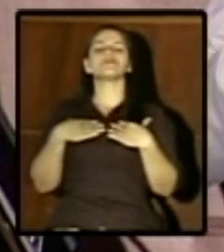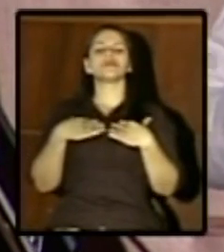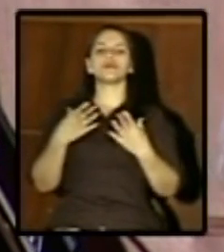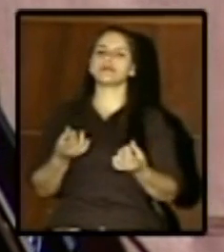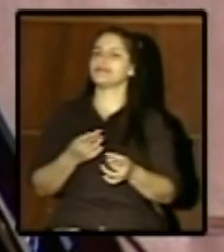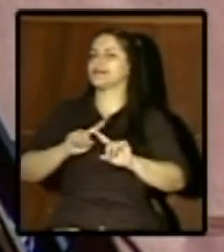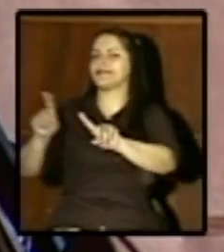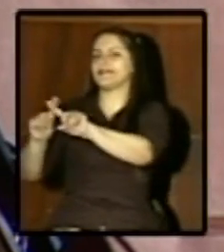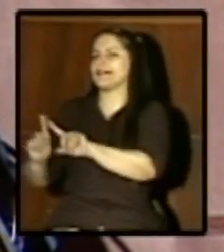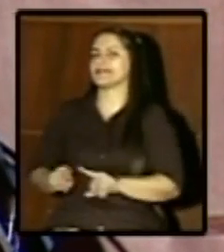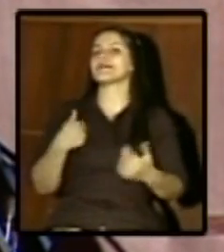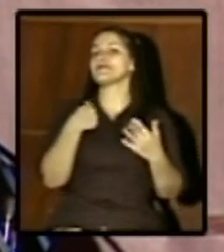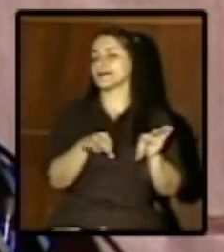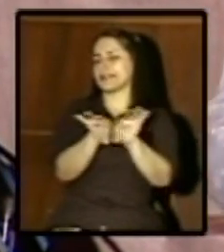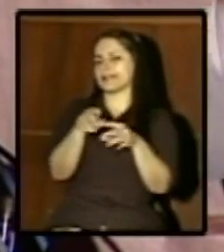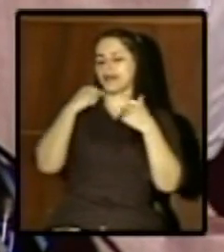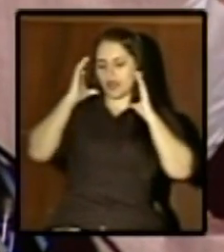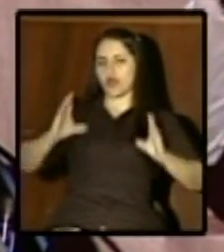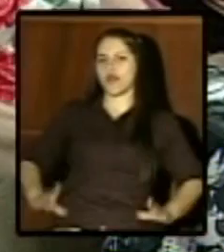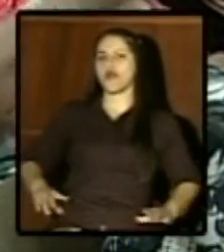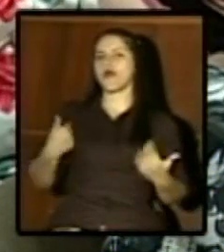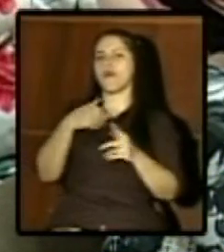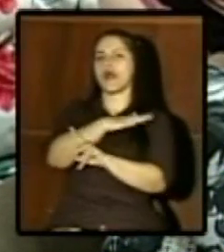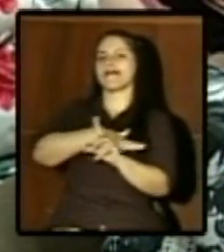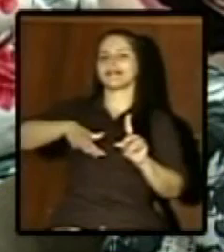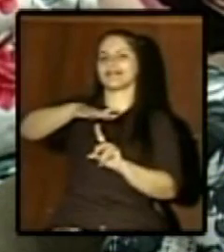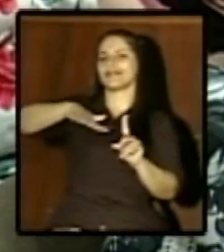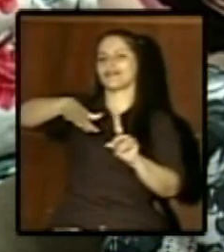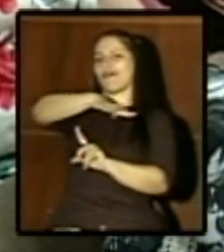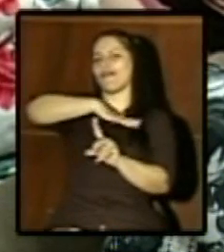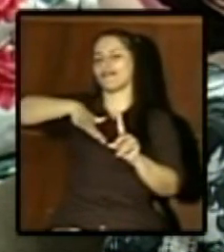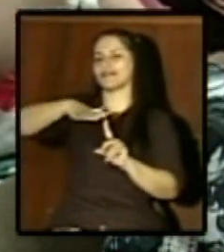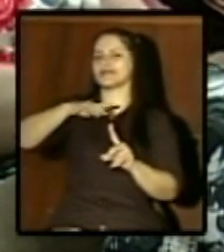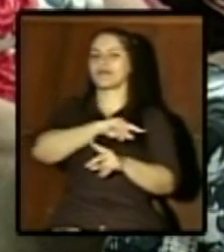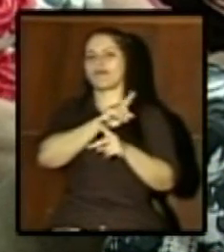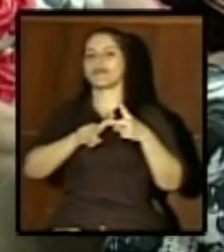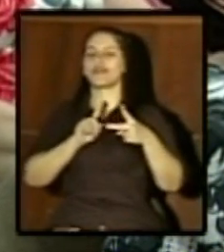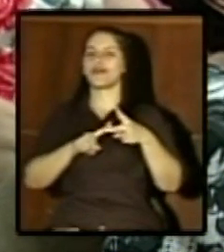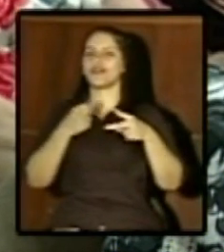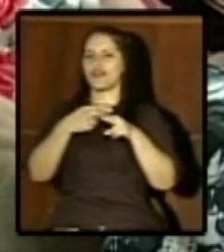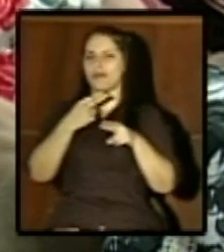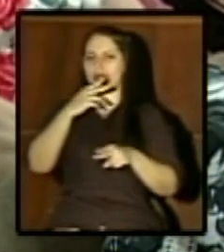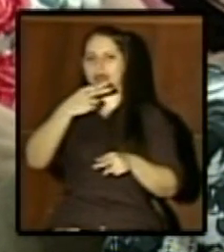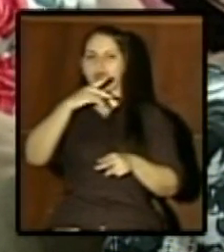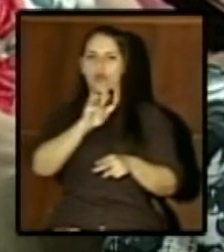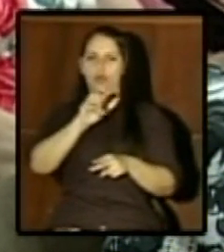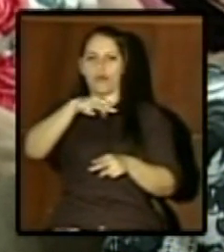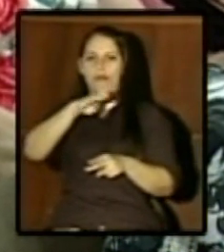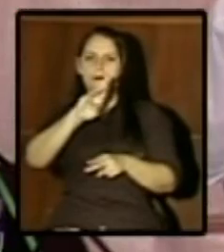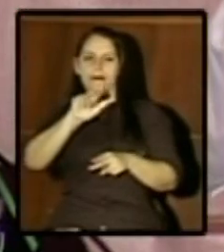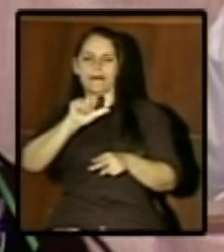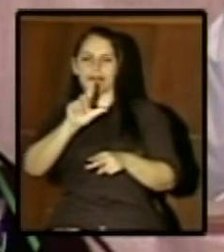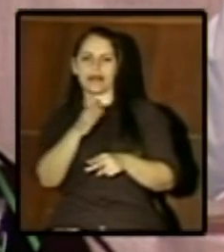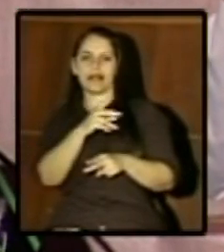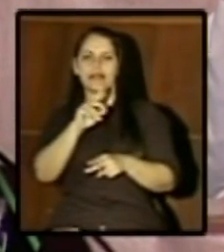dolor. Así que el factor sociocultural es muy importante. Y también existe algo que se llama el umbral del dolor. No todos sentimos